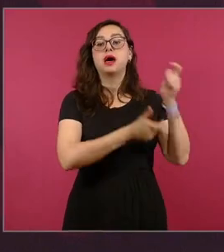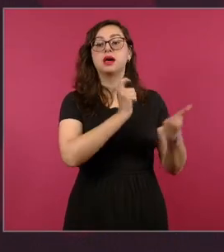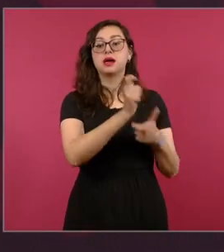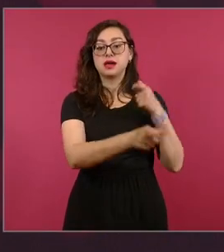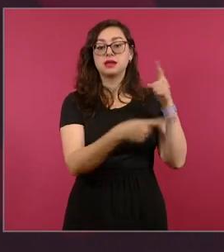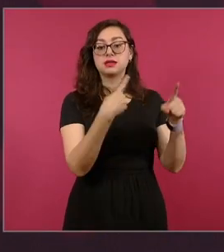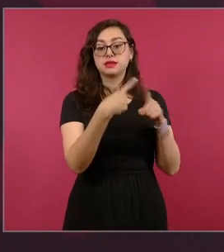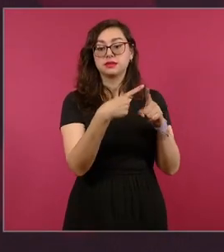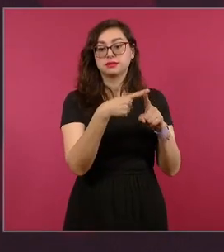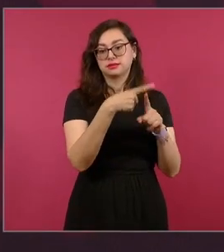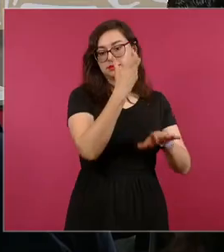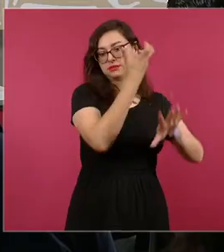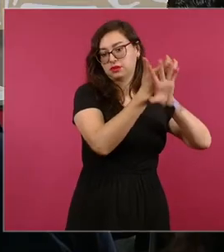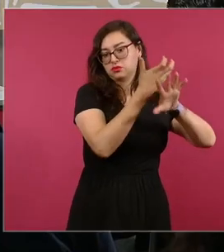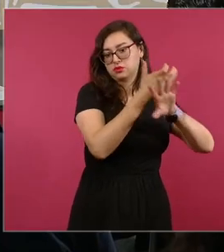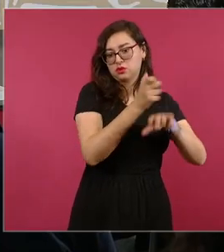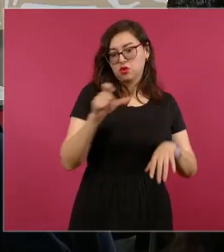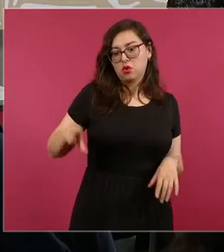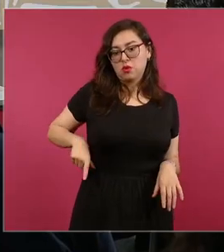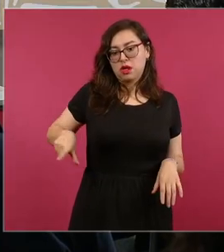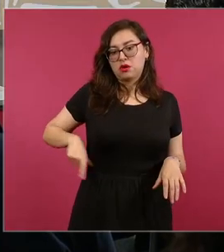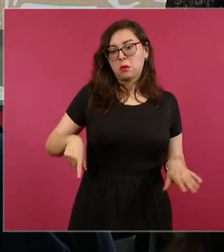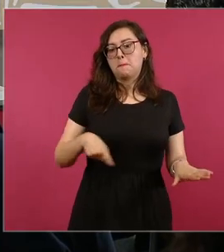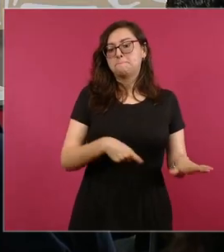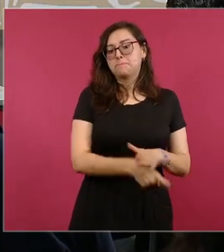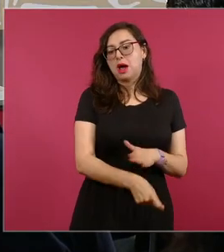por el gobierno de Estados Unidos,